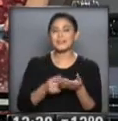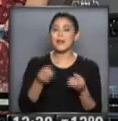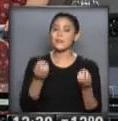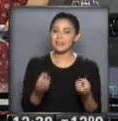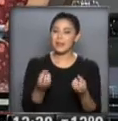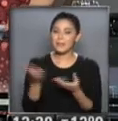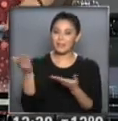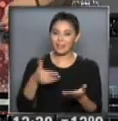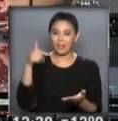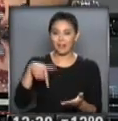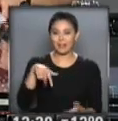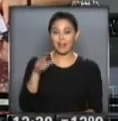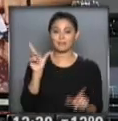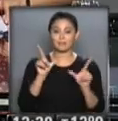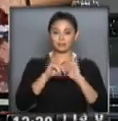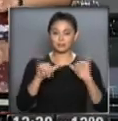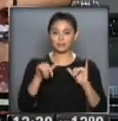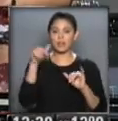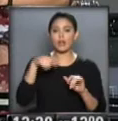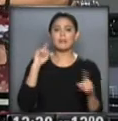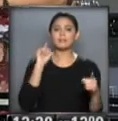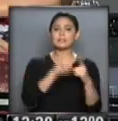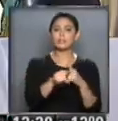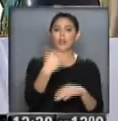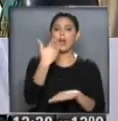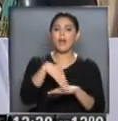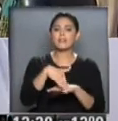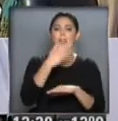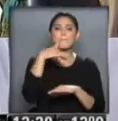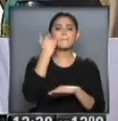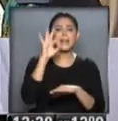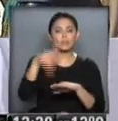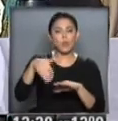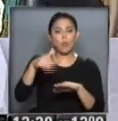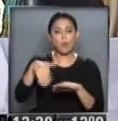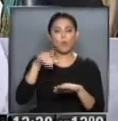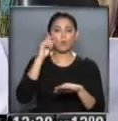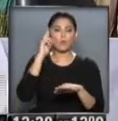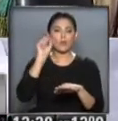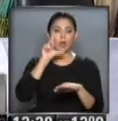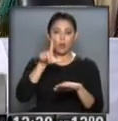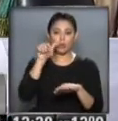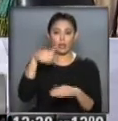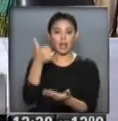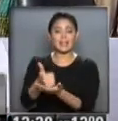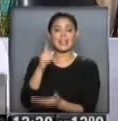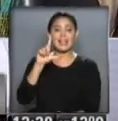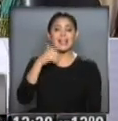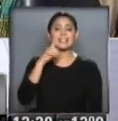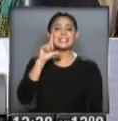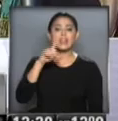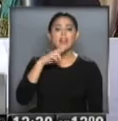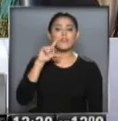¿Cómo les va? Bienvenidos a esta edición de Noticias y nos vamos a ir directamente a Avenida de Mayo, 9 de Julio, Juan. Exactamente, ahí está nuestro móvil con Silvia Fernández por